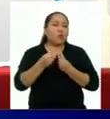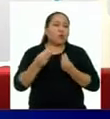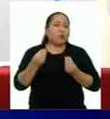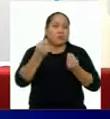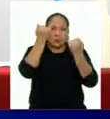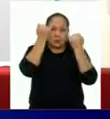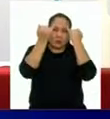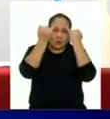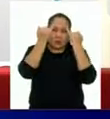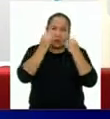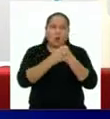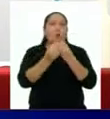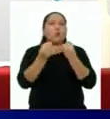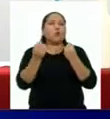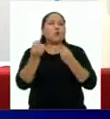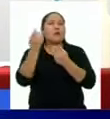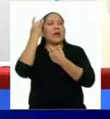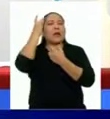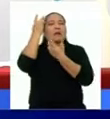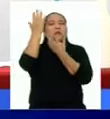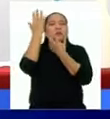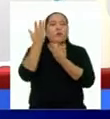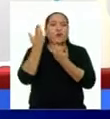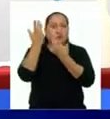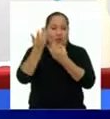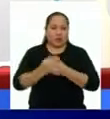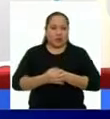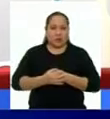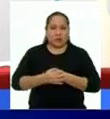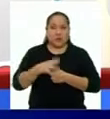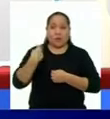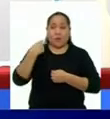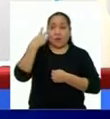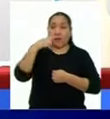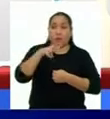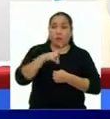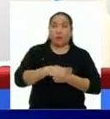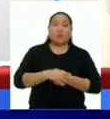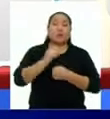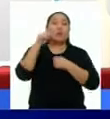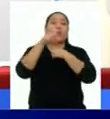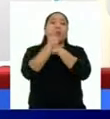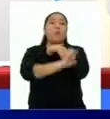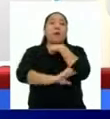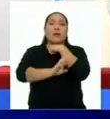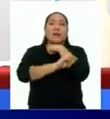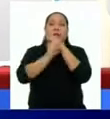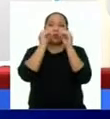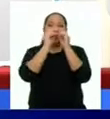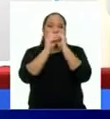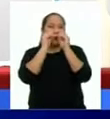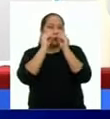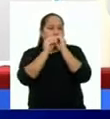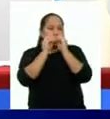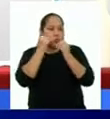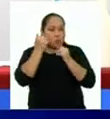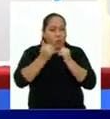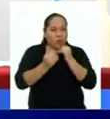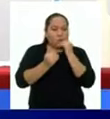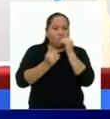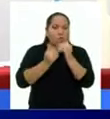expectativa, con mucha esperanza. Vemos un país recuperándose